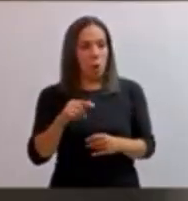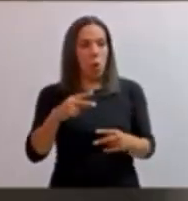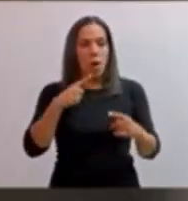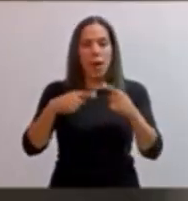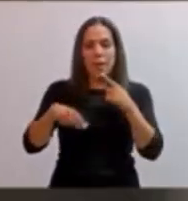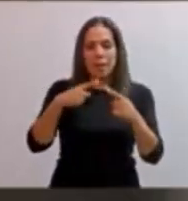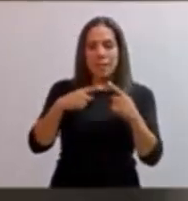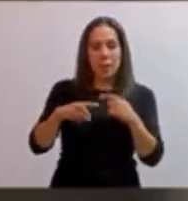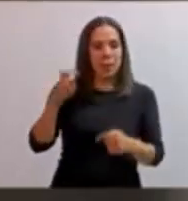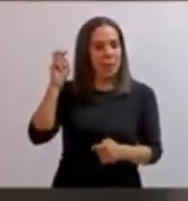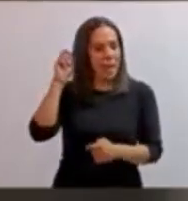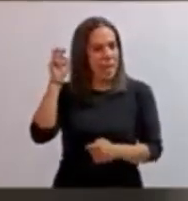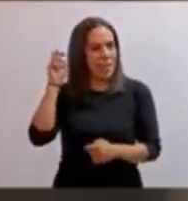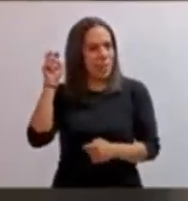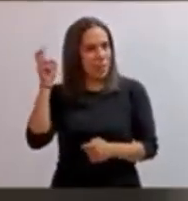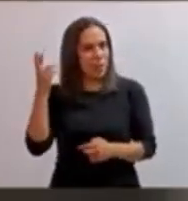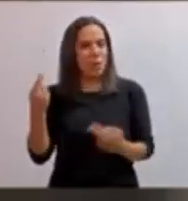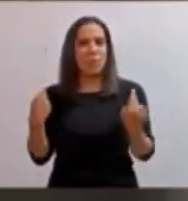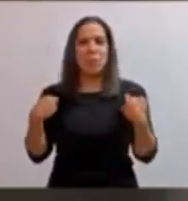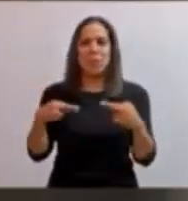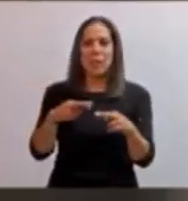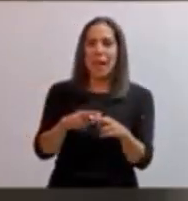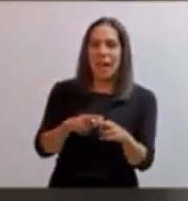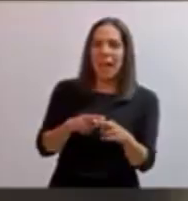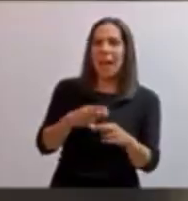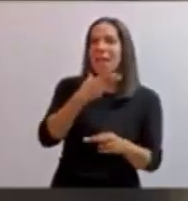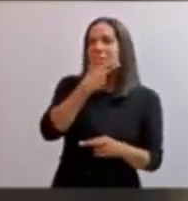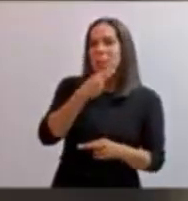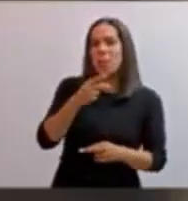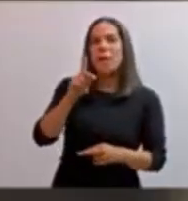queremos escuchar a las maestras